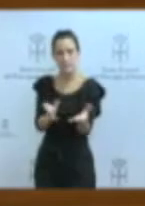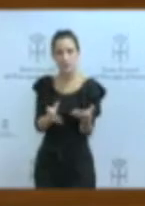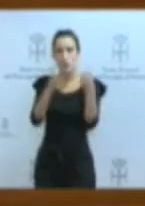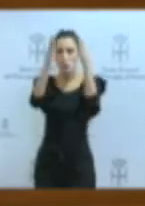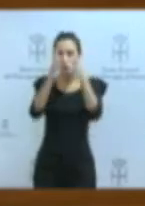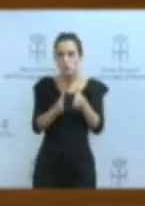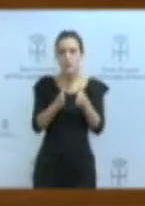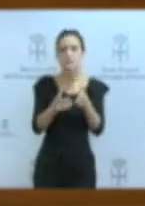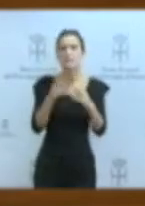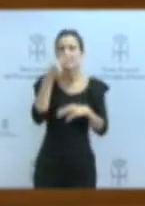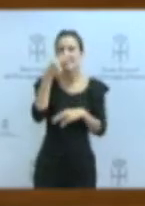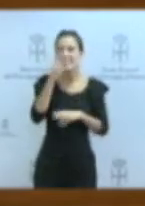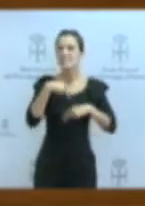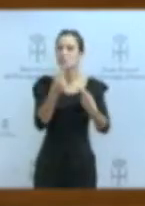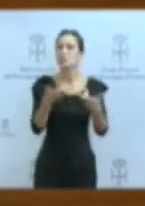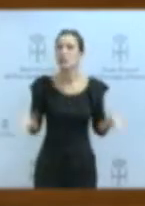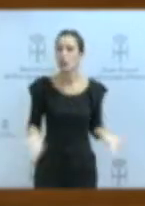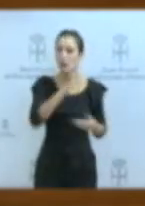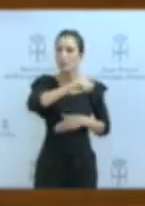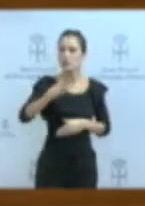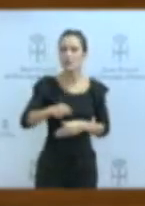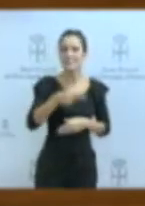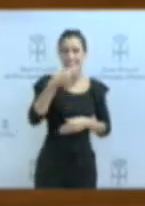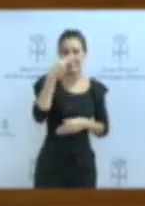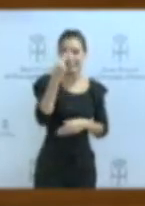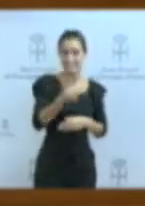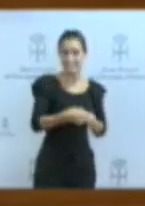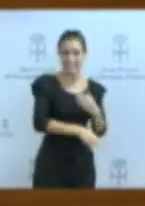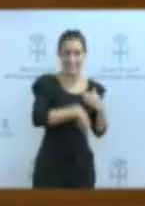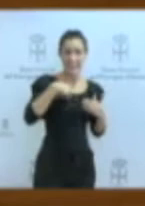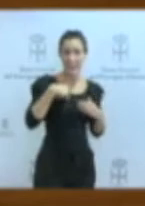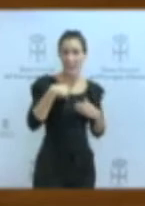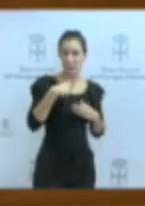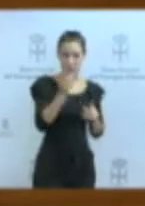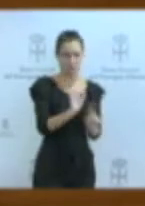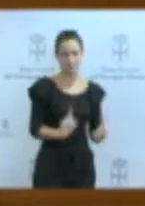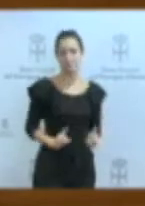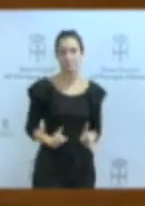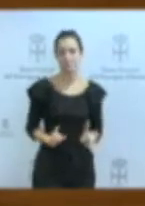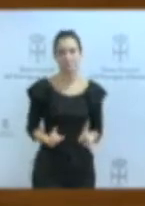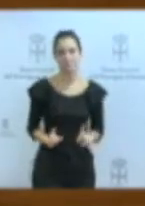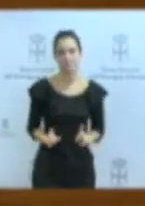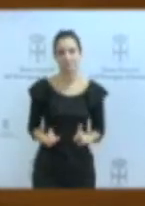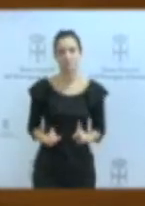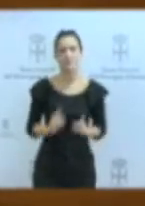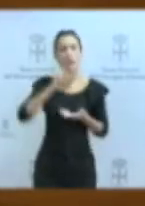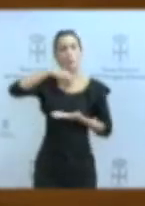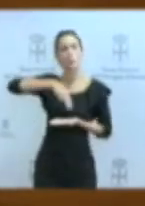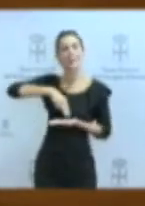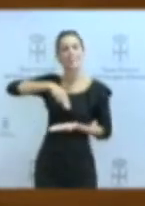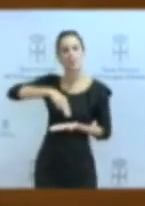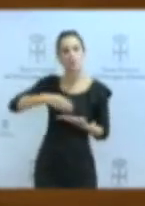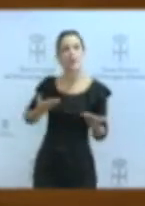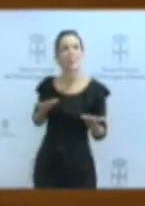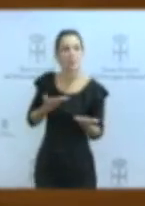y asturianas? Ya le digo yo que no. No solamente hay una plataforma que está detrás de esta demanda en torno al mantenimiento de esa